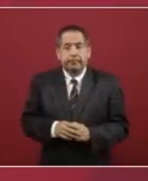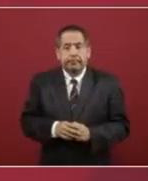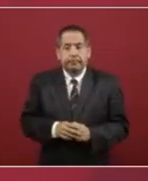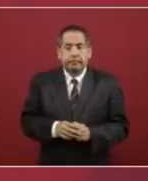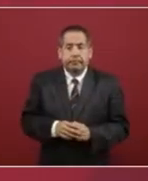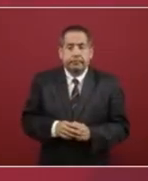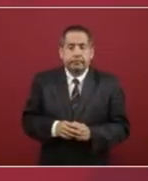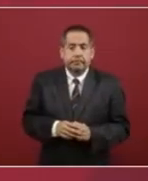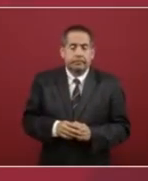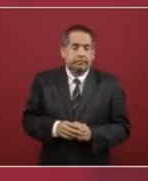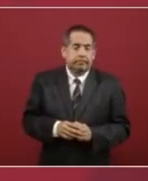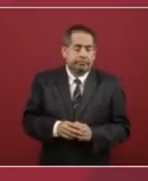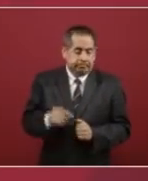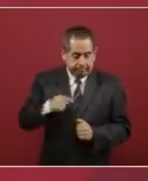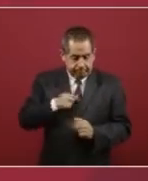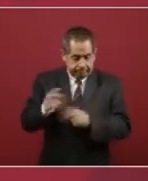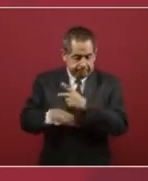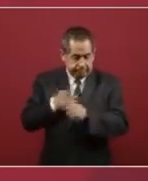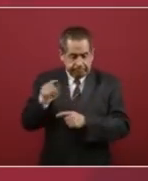en